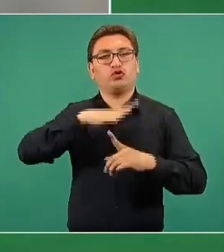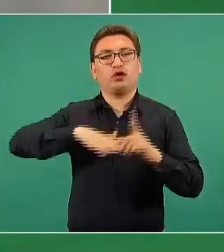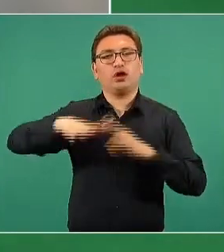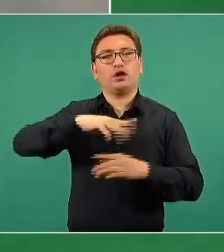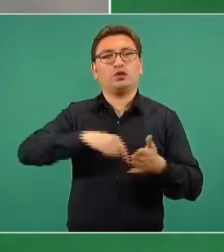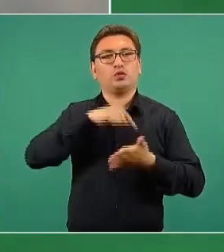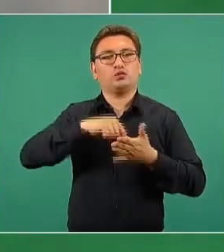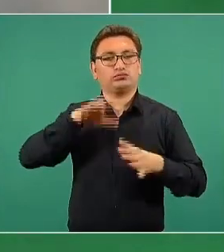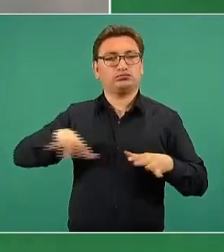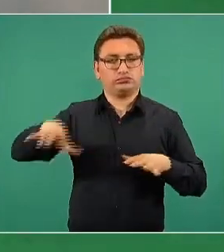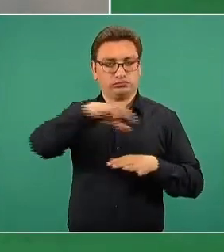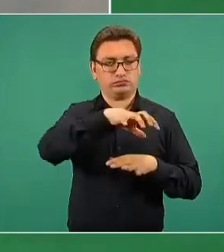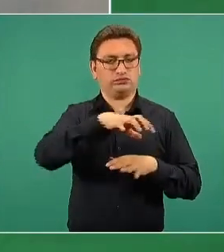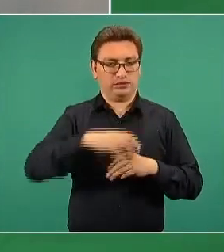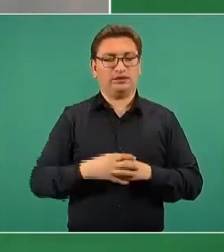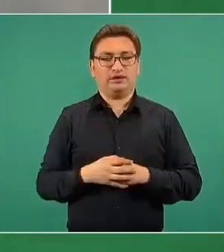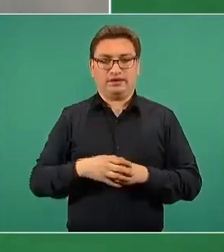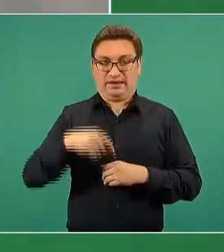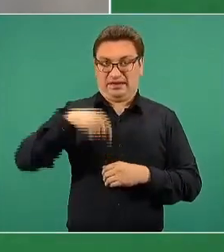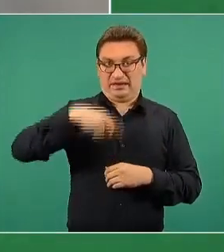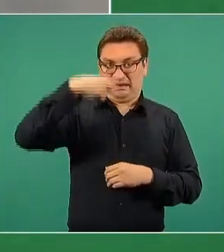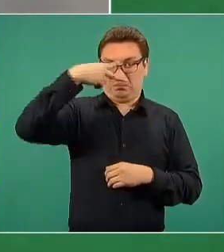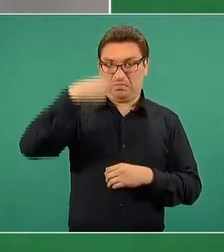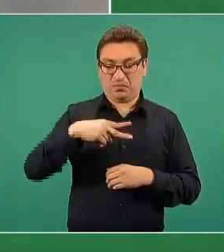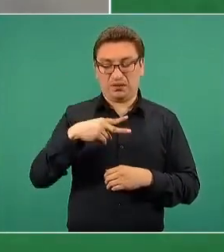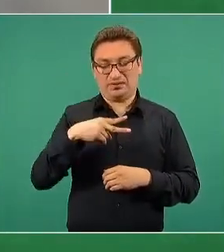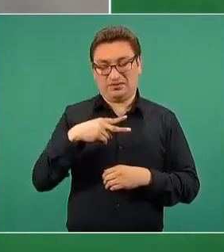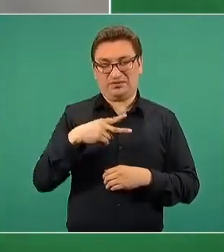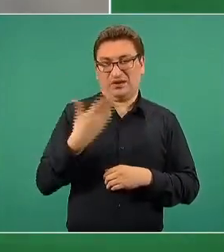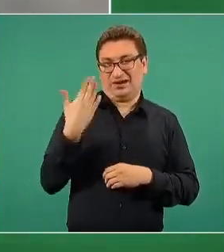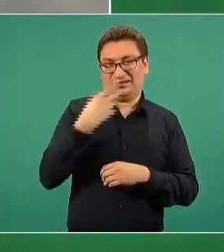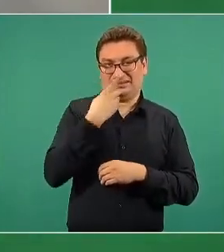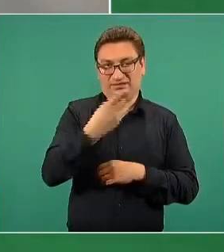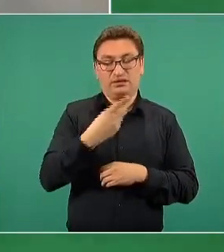hemos dicho, México tiene